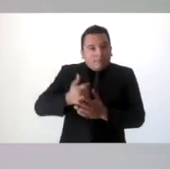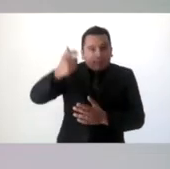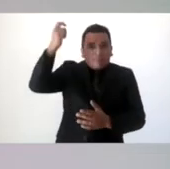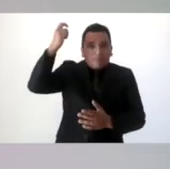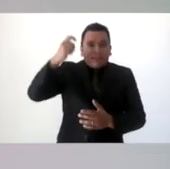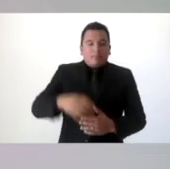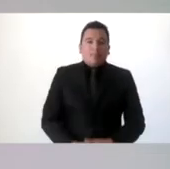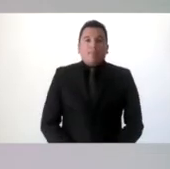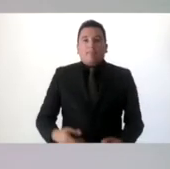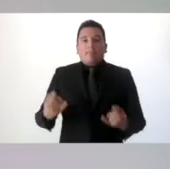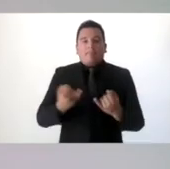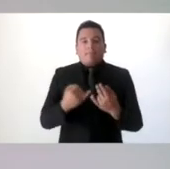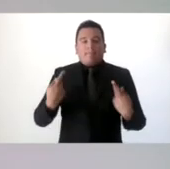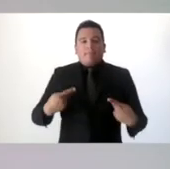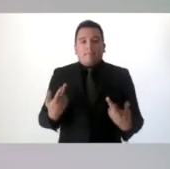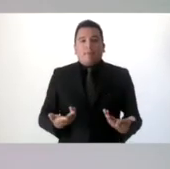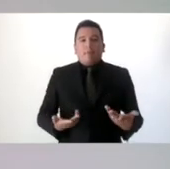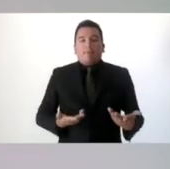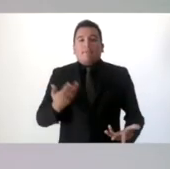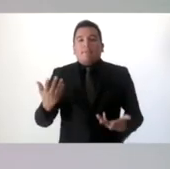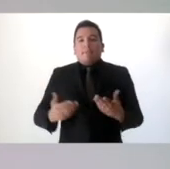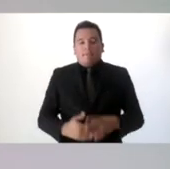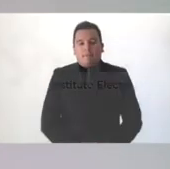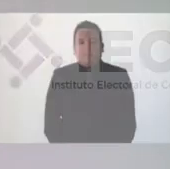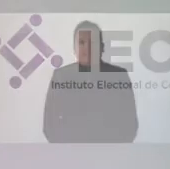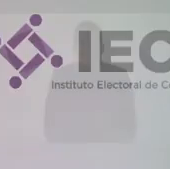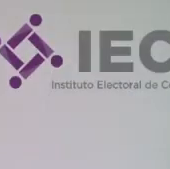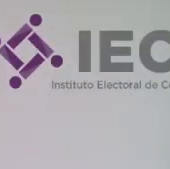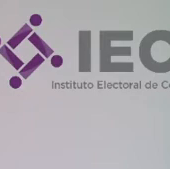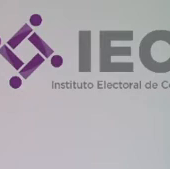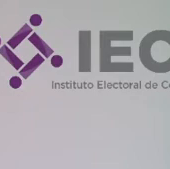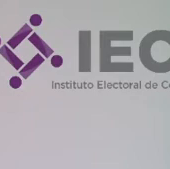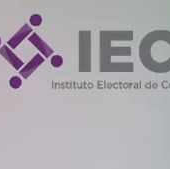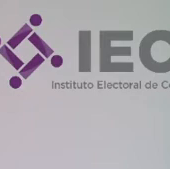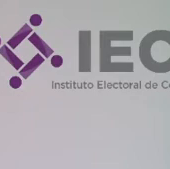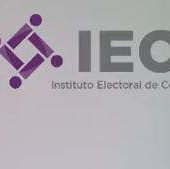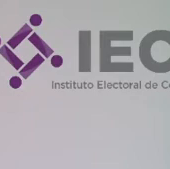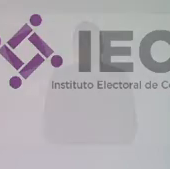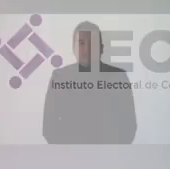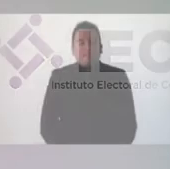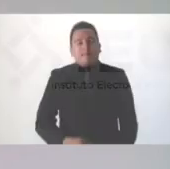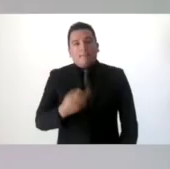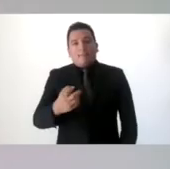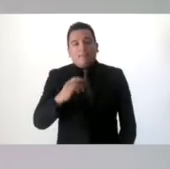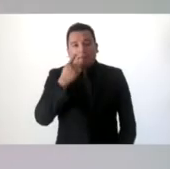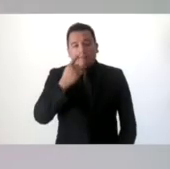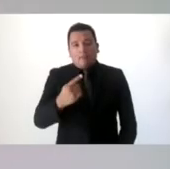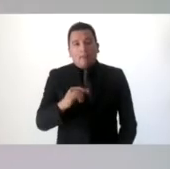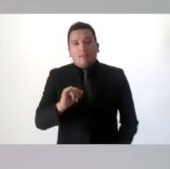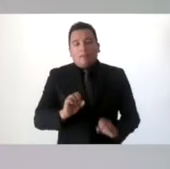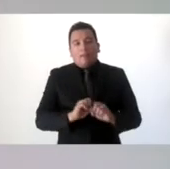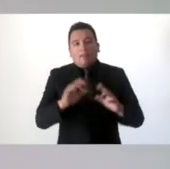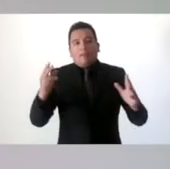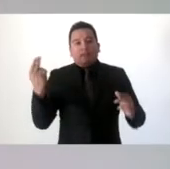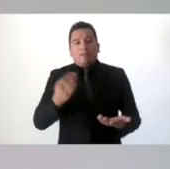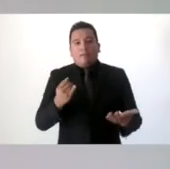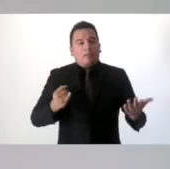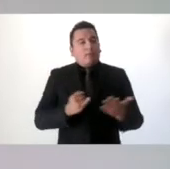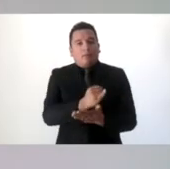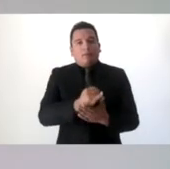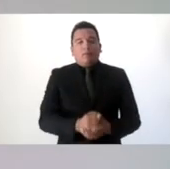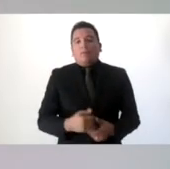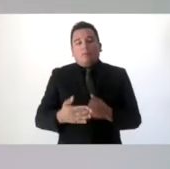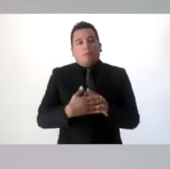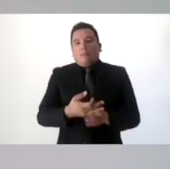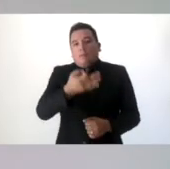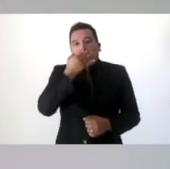implementación del voto por internet no es muy costoso. Sí, fíjate que esa va a ser una decisión que se va a tener que tomar ya en